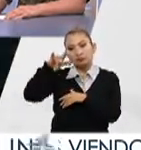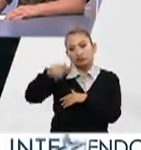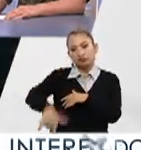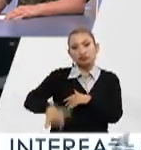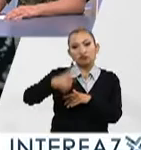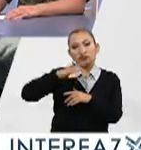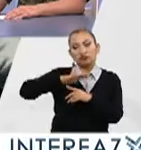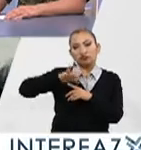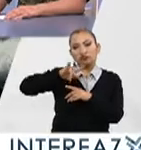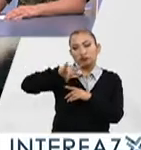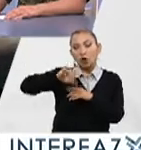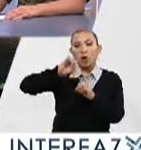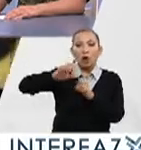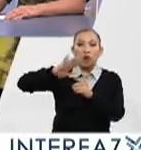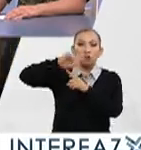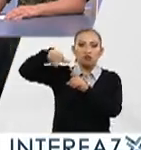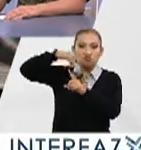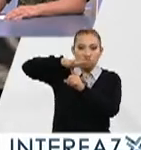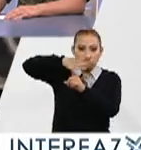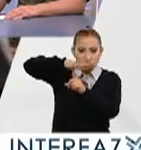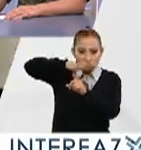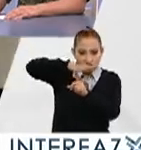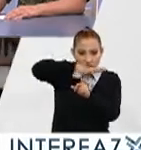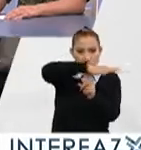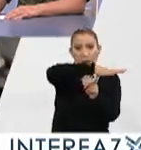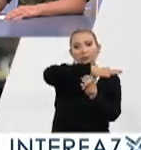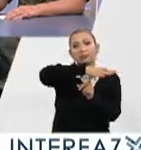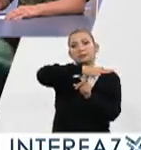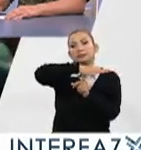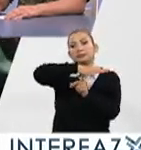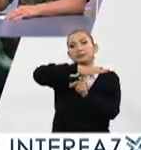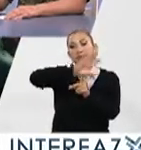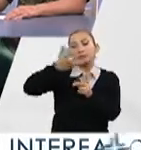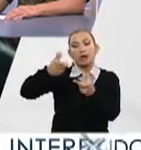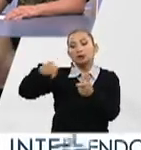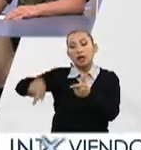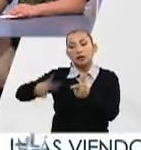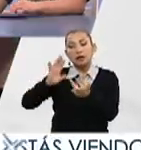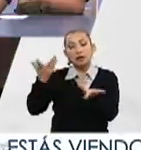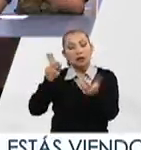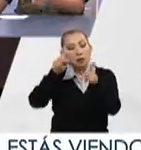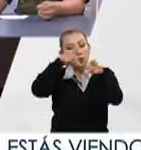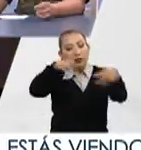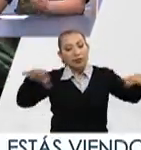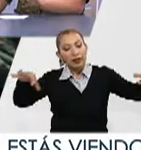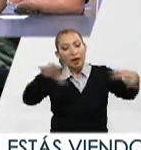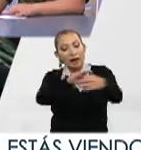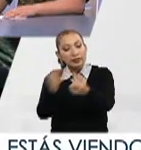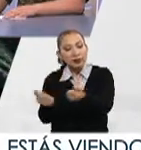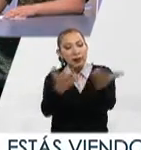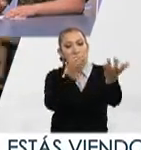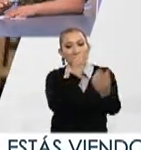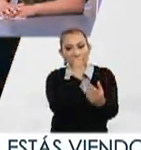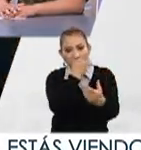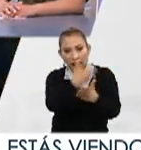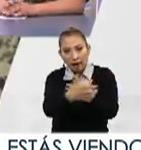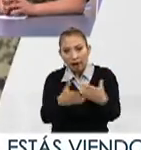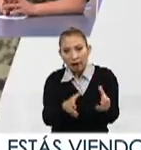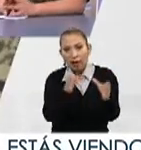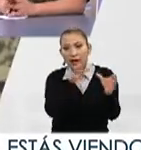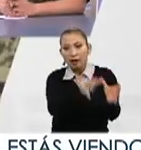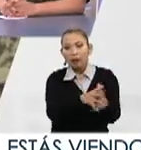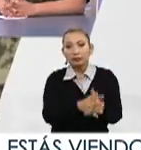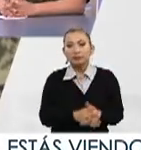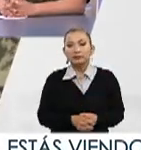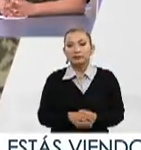de ala fija y de ala rotativa, que lo que hacen es establecer puentes, llevar víveres, ¿no? Así y es, toda